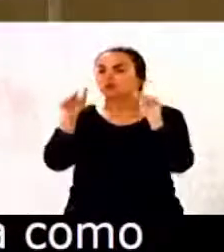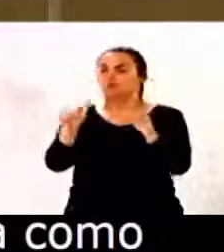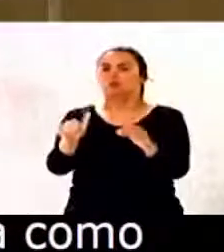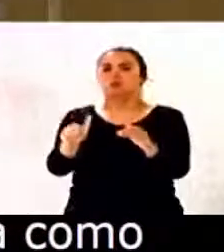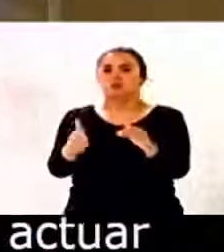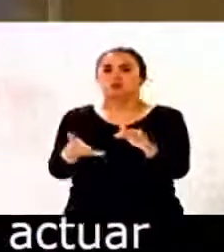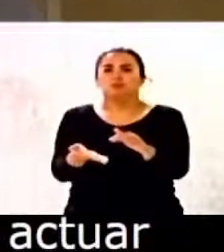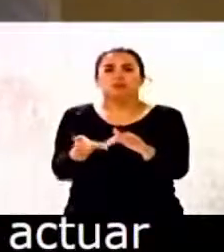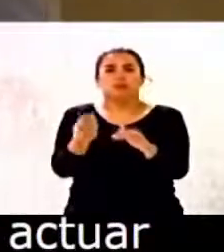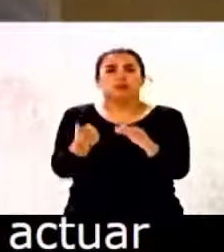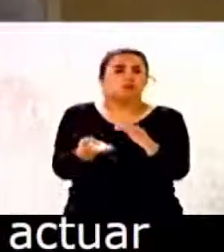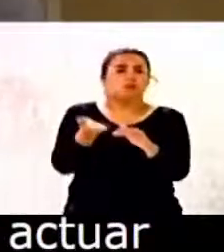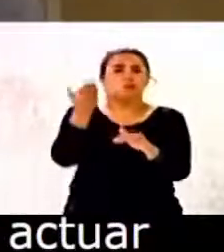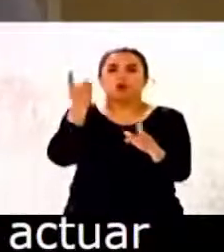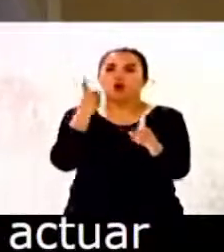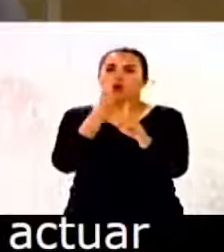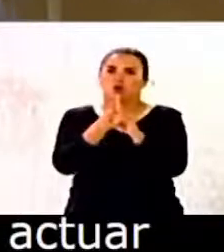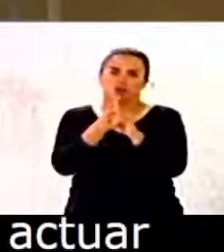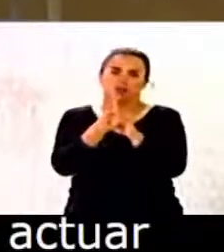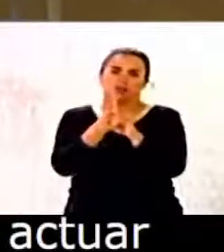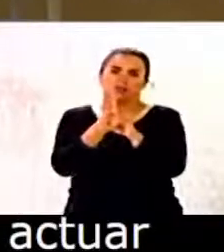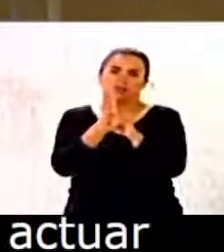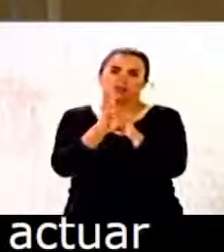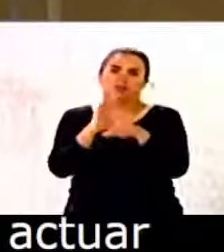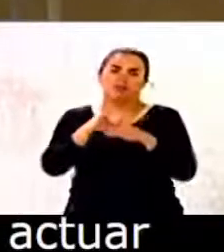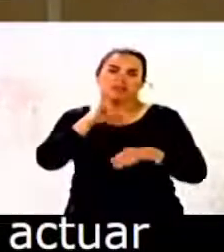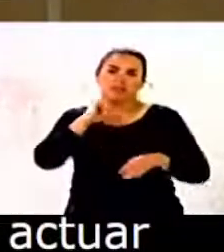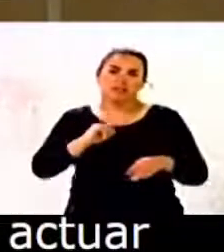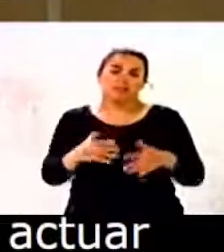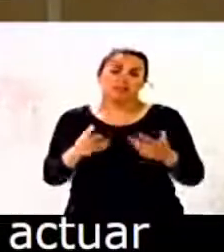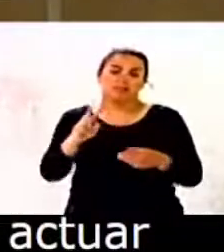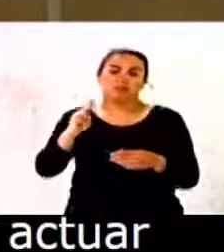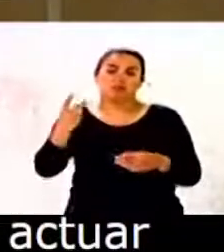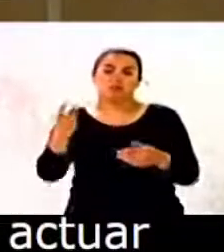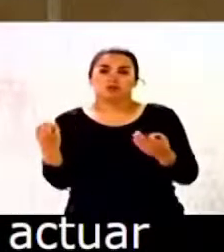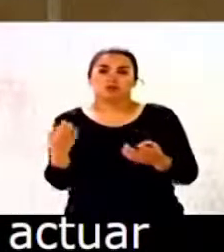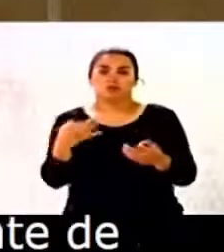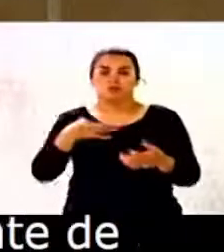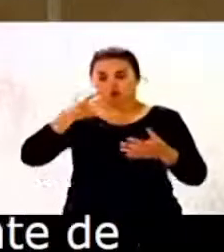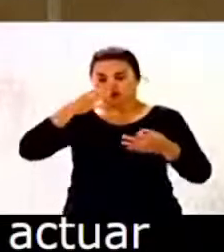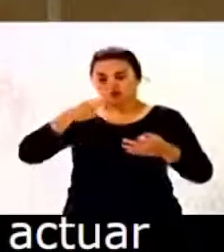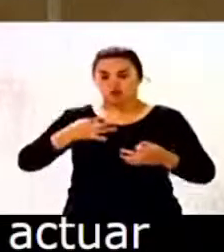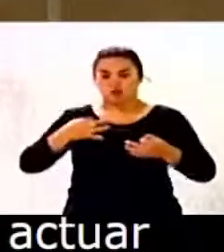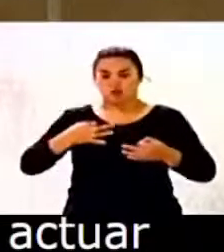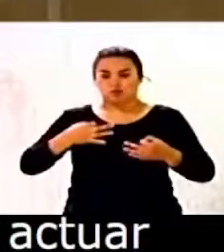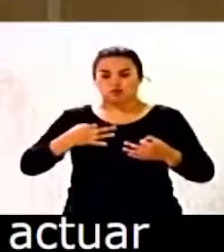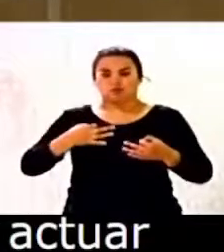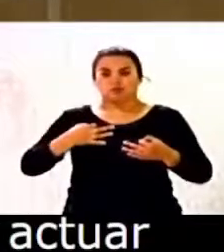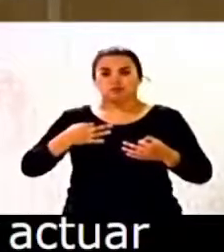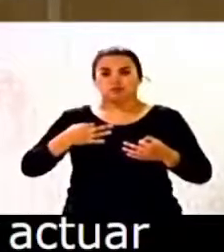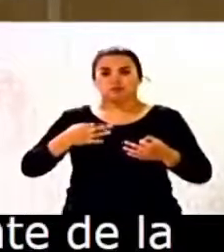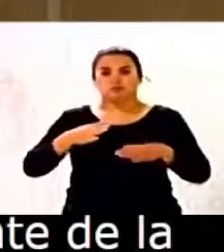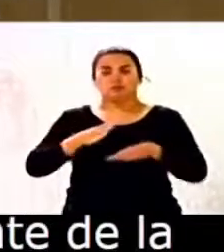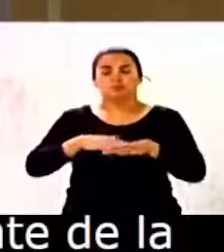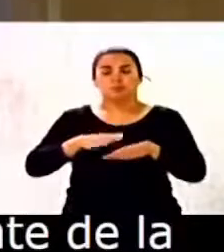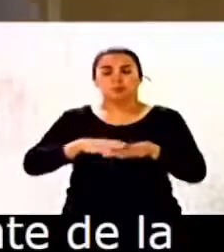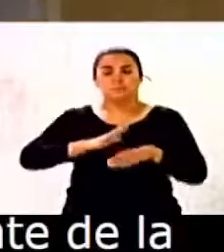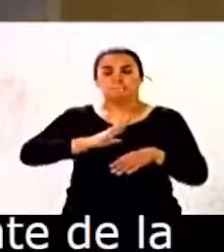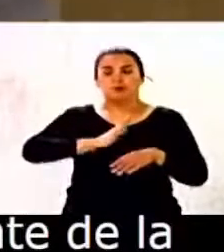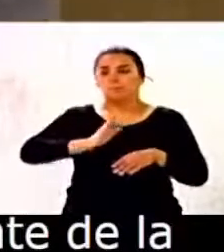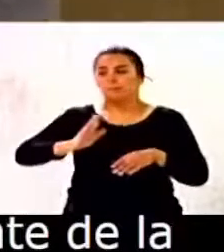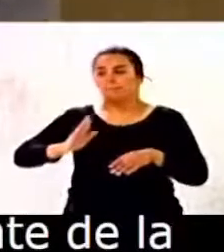de los precios, fundamentalmente de la energía. Y, en segundo lugar, creemos que para atacar